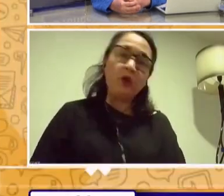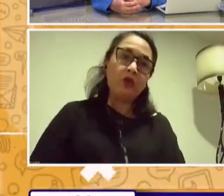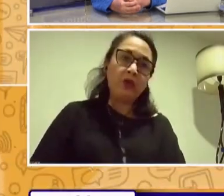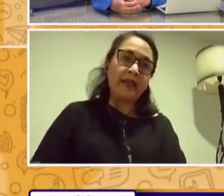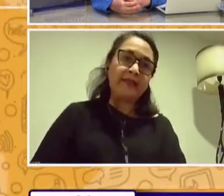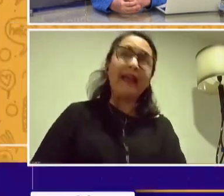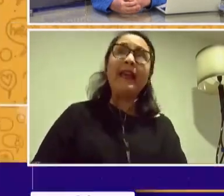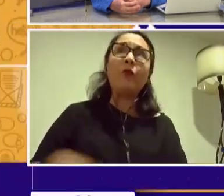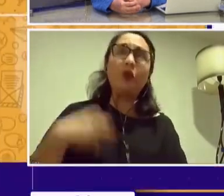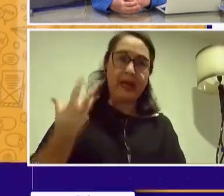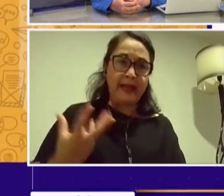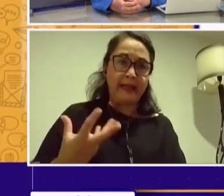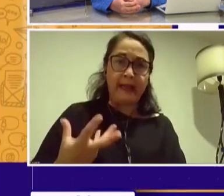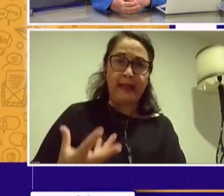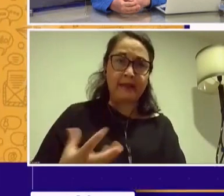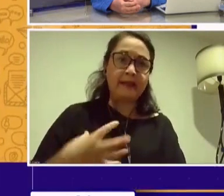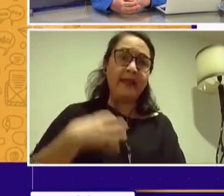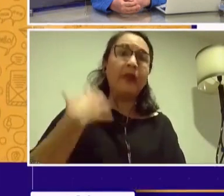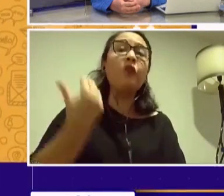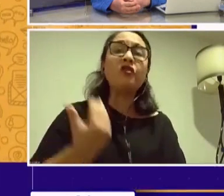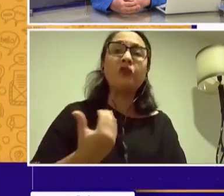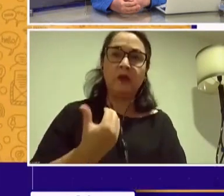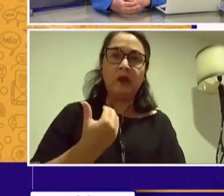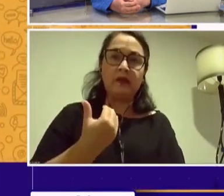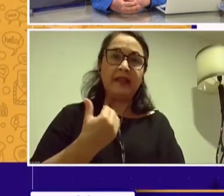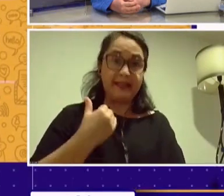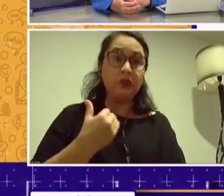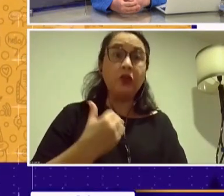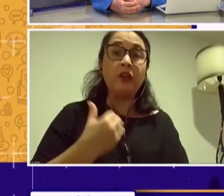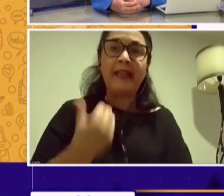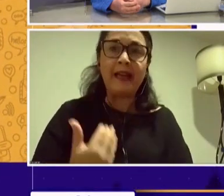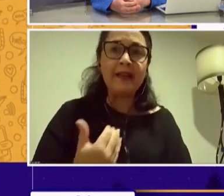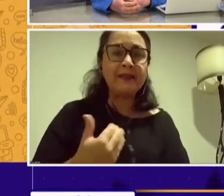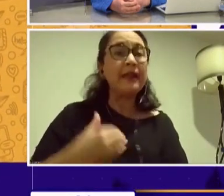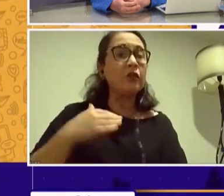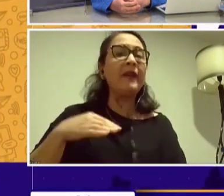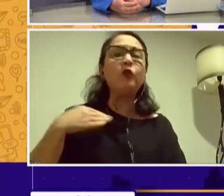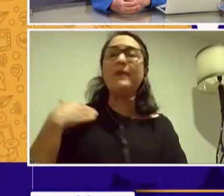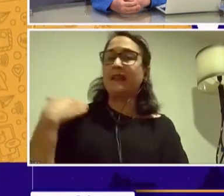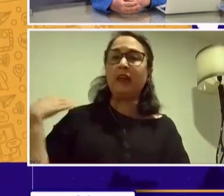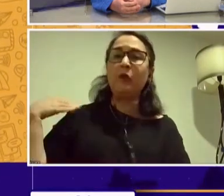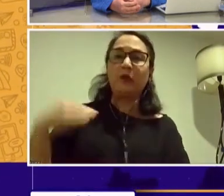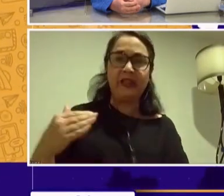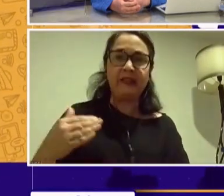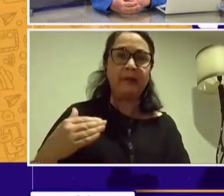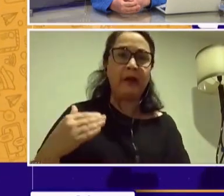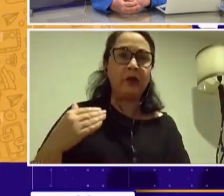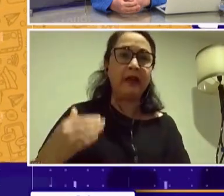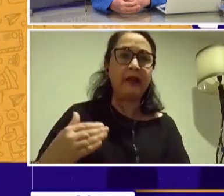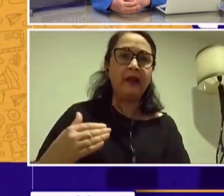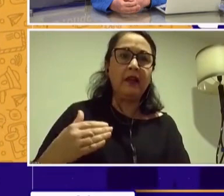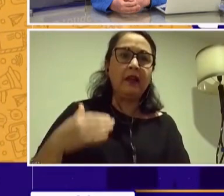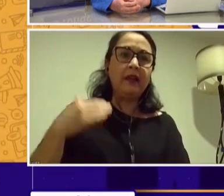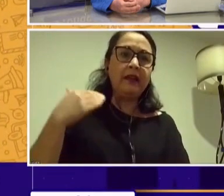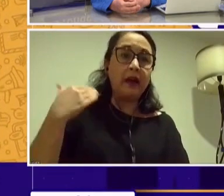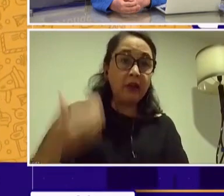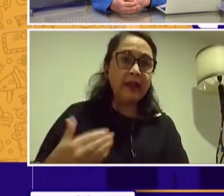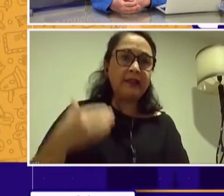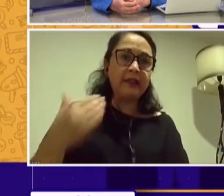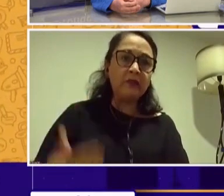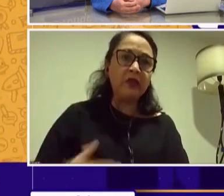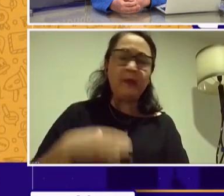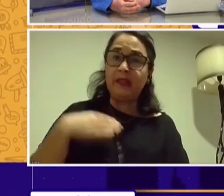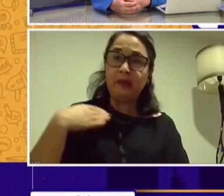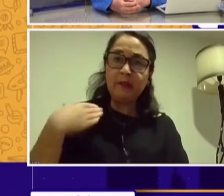machismo está en la boca y en la voz de las autoridades, eso manda un mensaje muy potente, Paola. Y